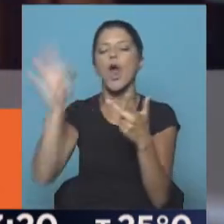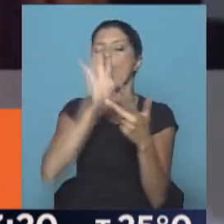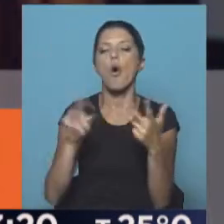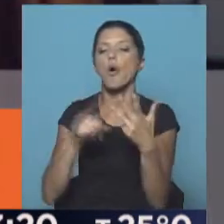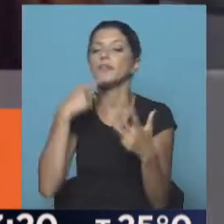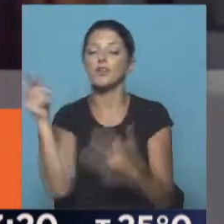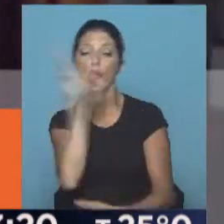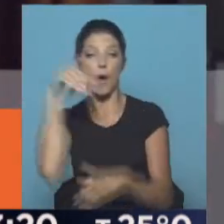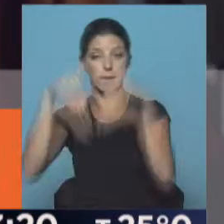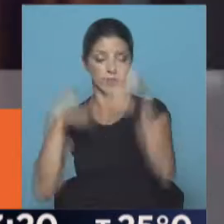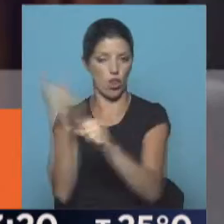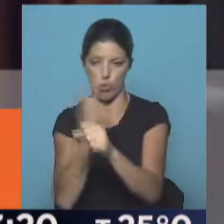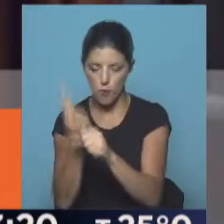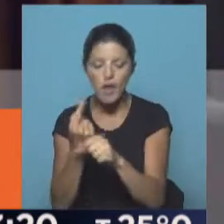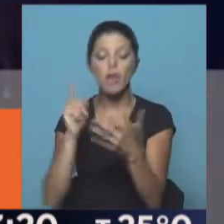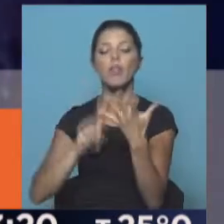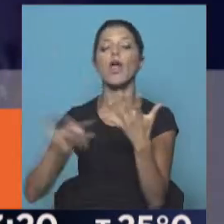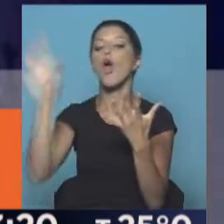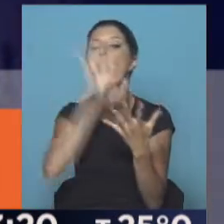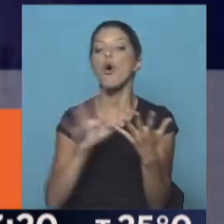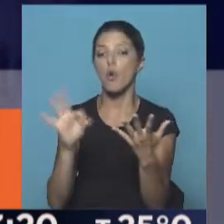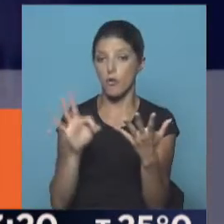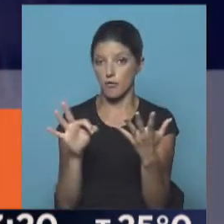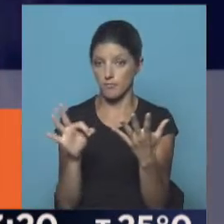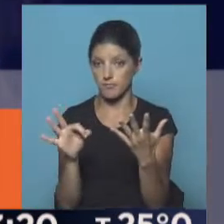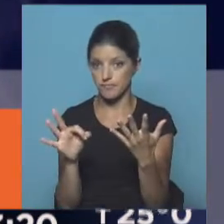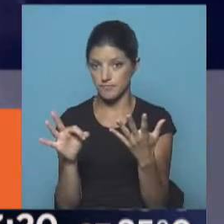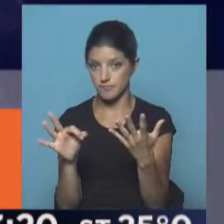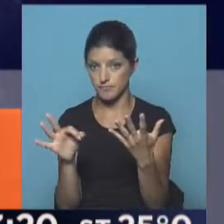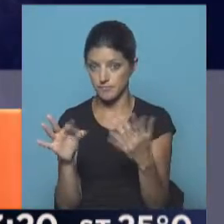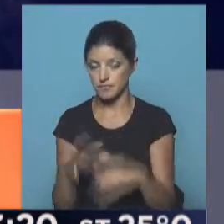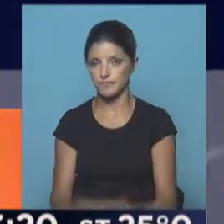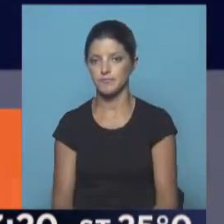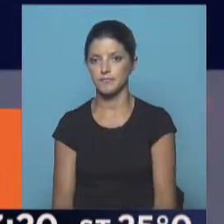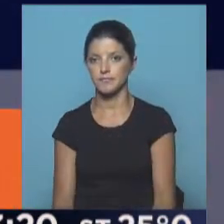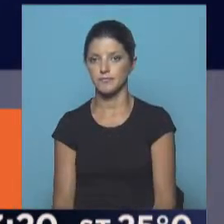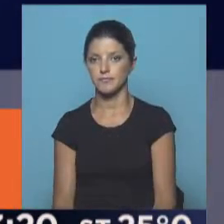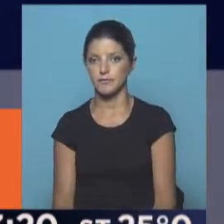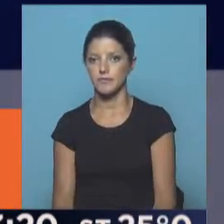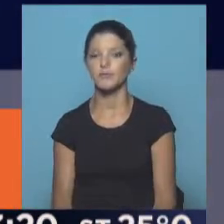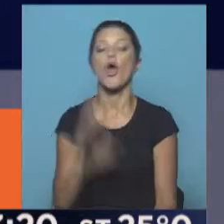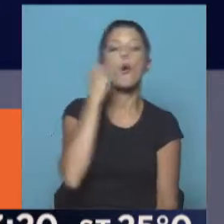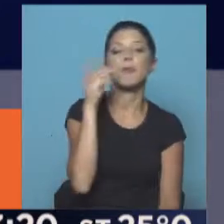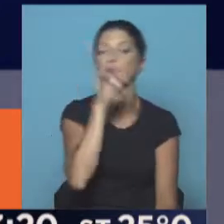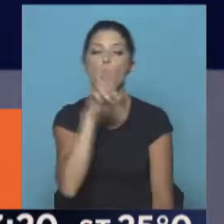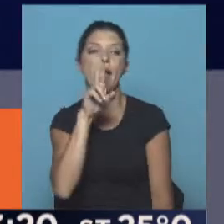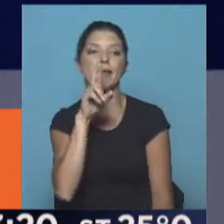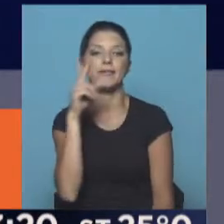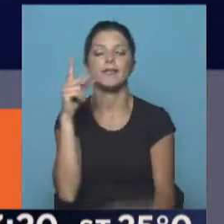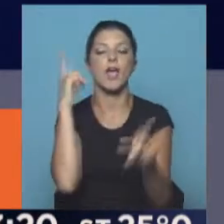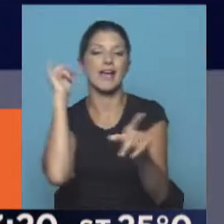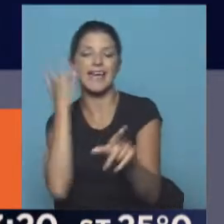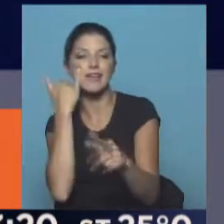voto a las mujeres, o impidiendo los vínculos entre parejas de un mismo sexo y